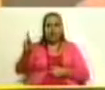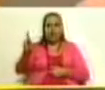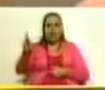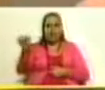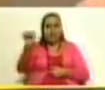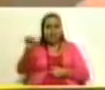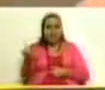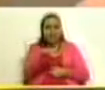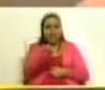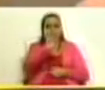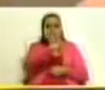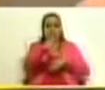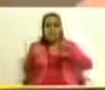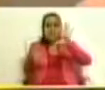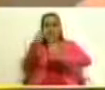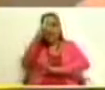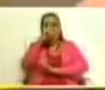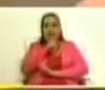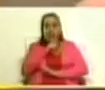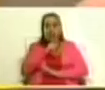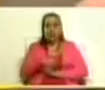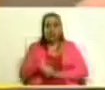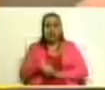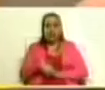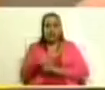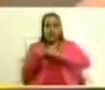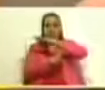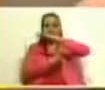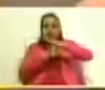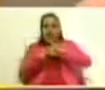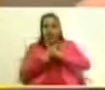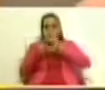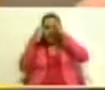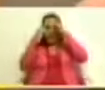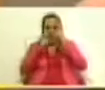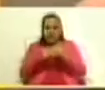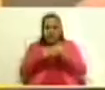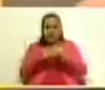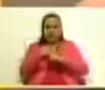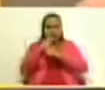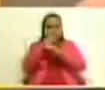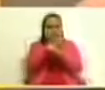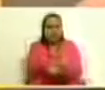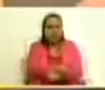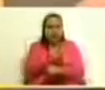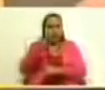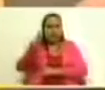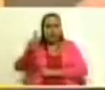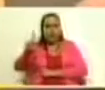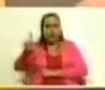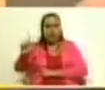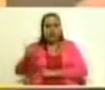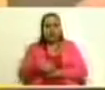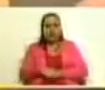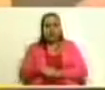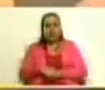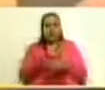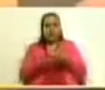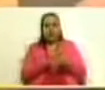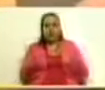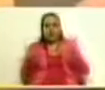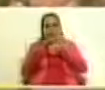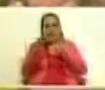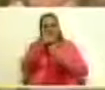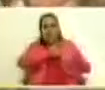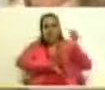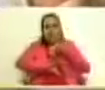bióloga egresada de la ULA en el año 2010 e integrante del programa de la Alianza Científica Campesina. Hola,